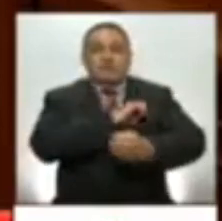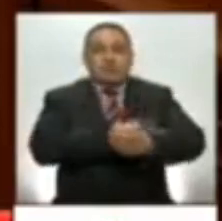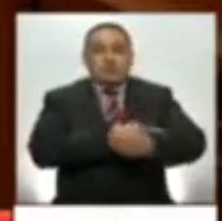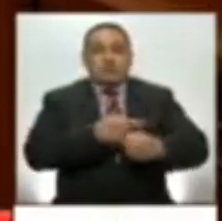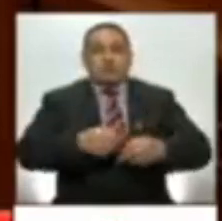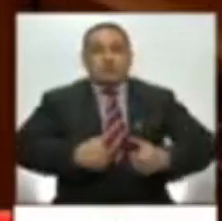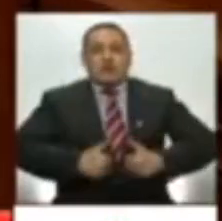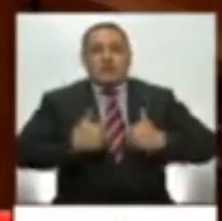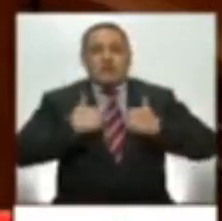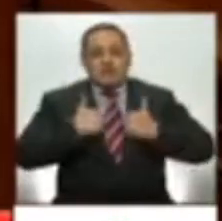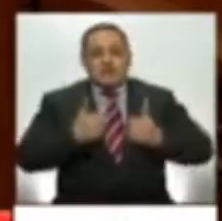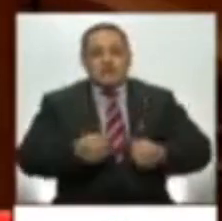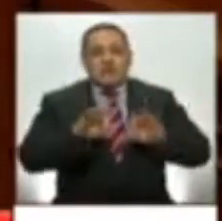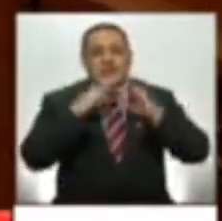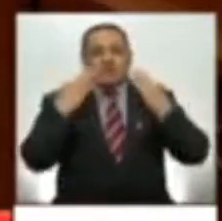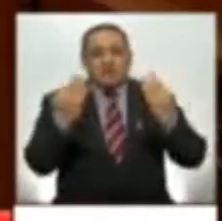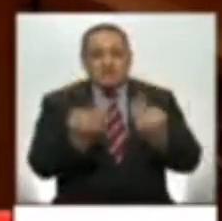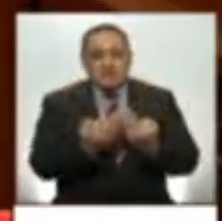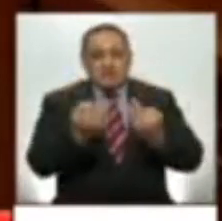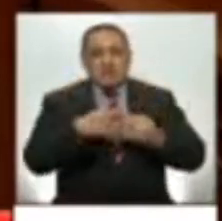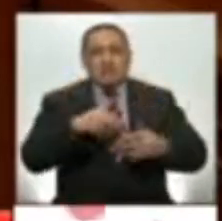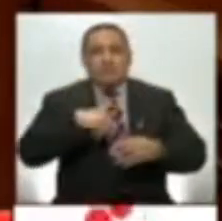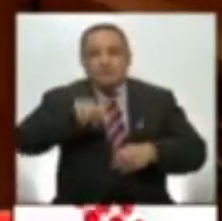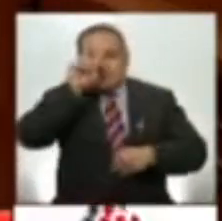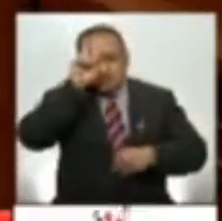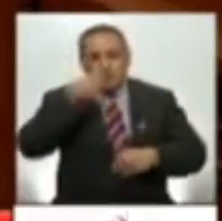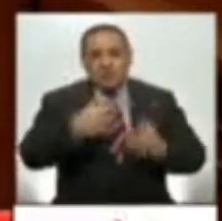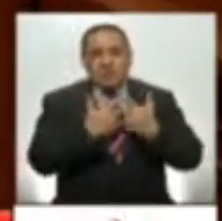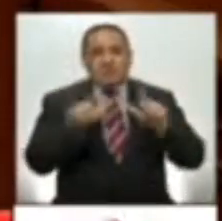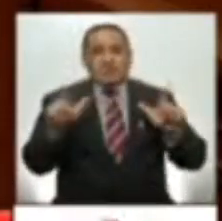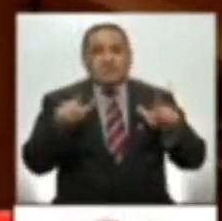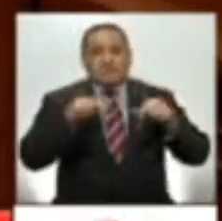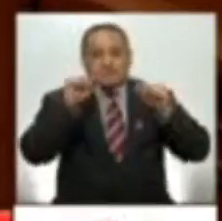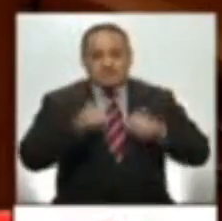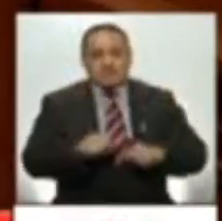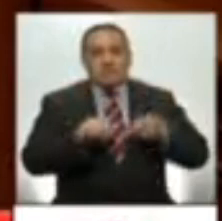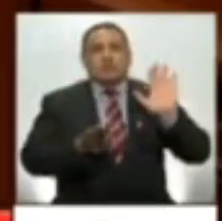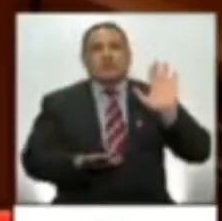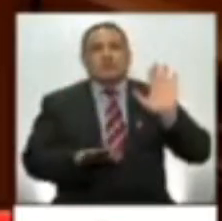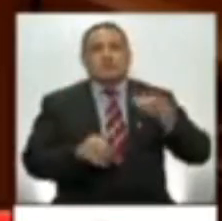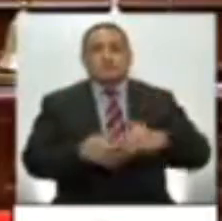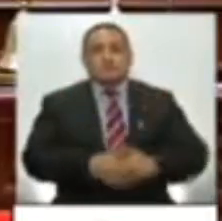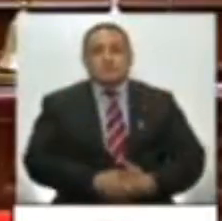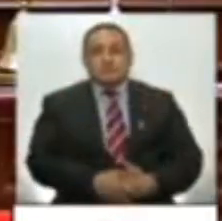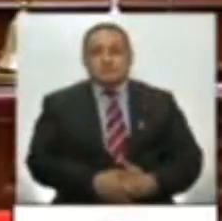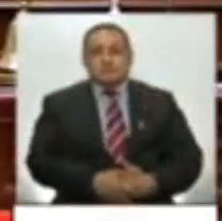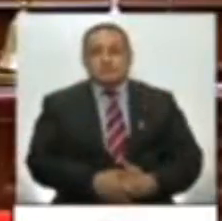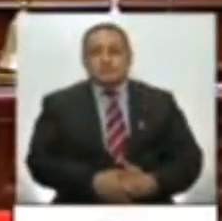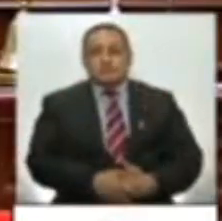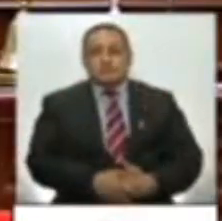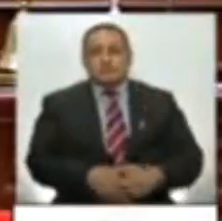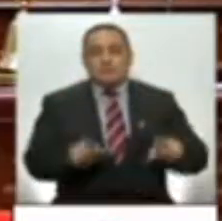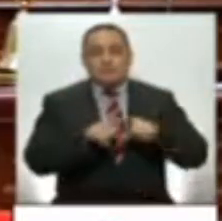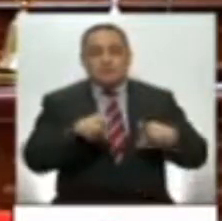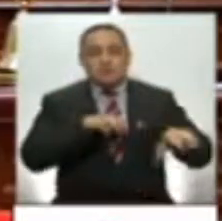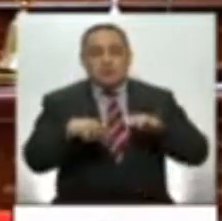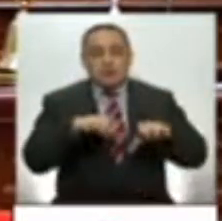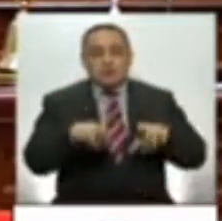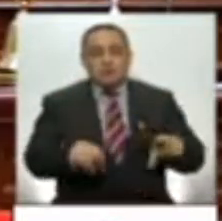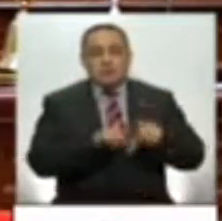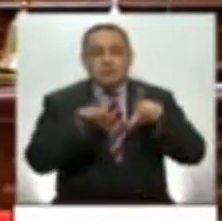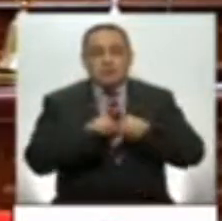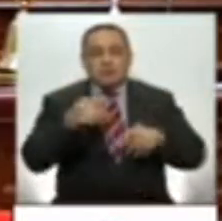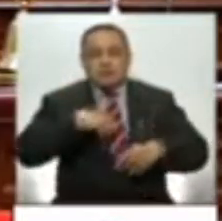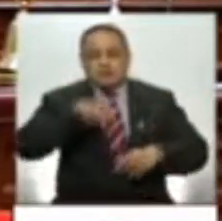por la vida, la familia, la patria y la libertad, sí prometo. Si así lo hace, que Dios